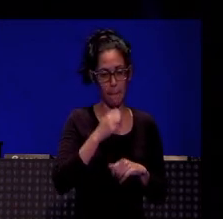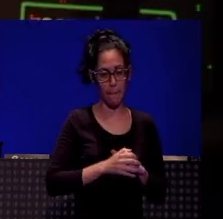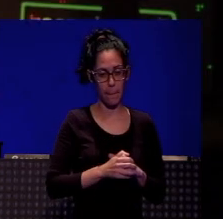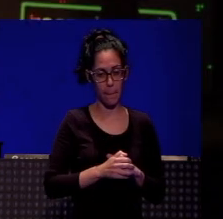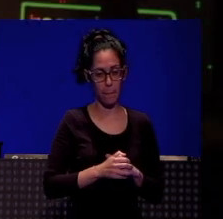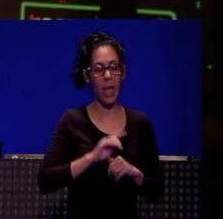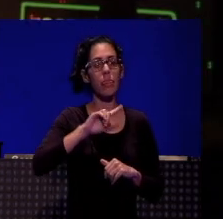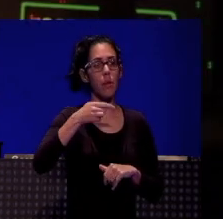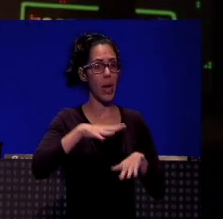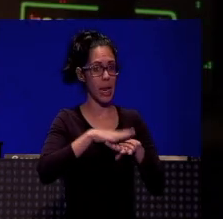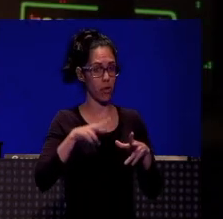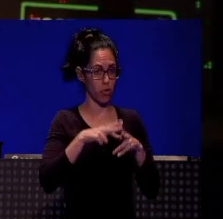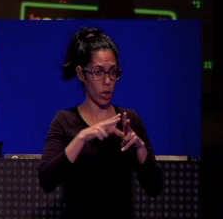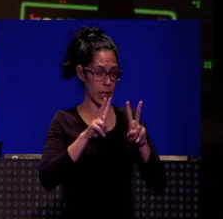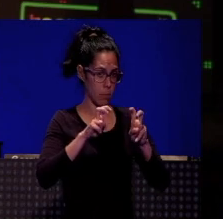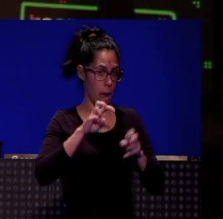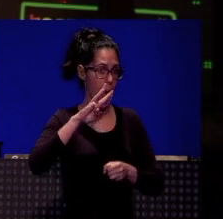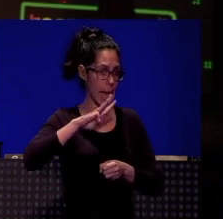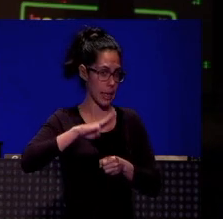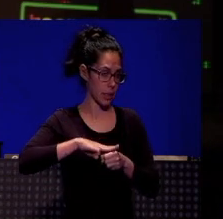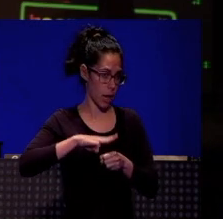luego de las redes sociales de instagram